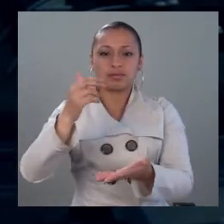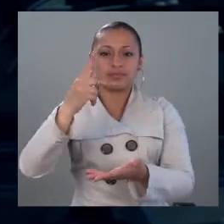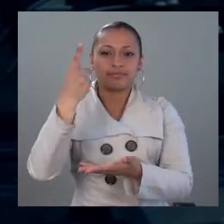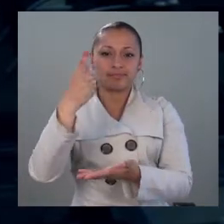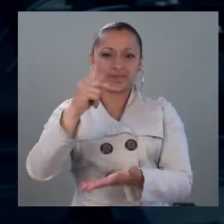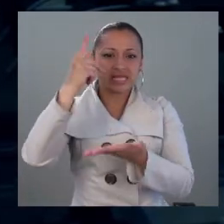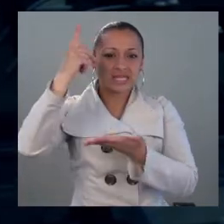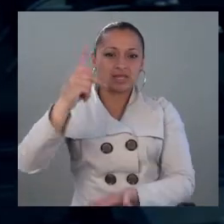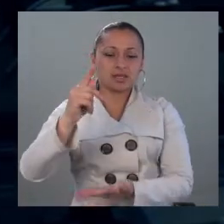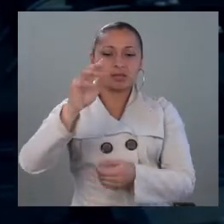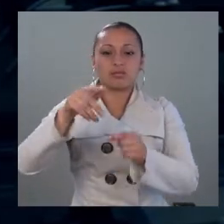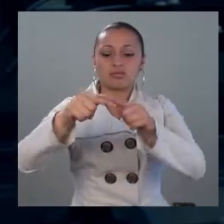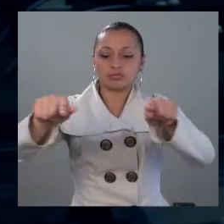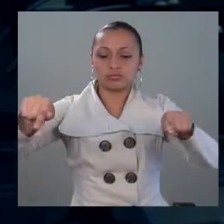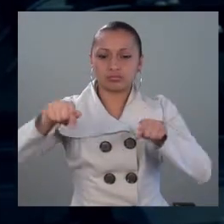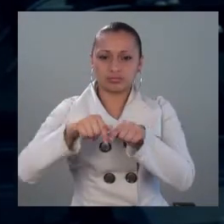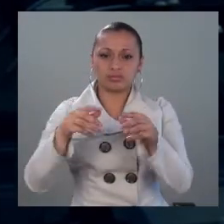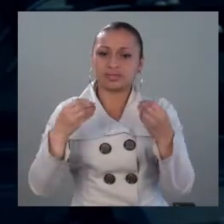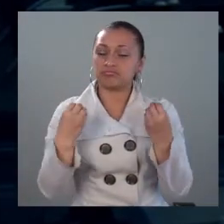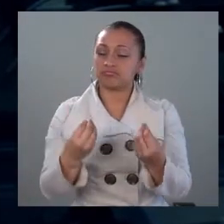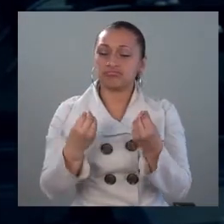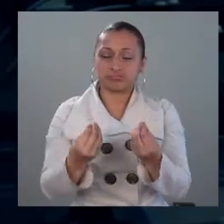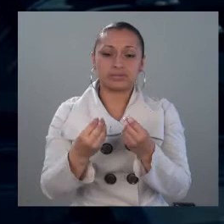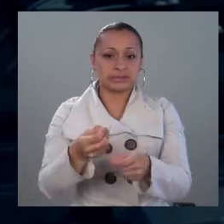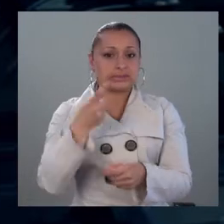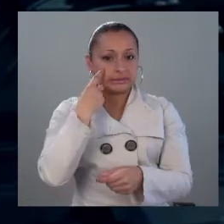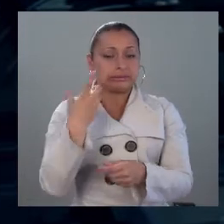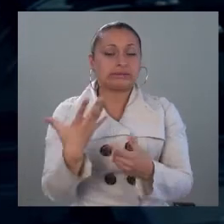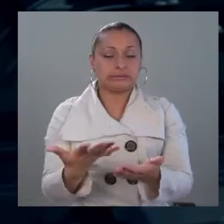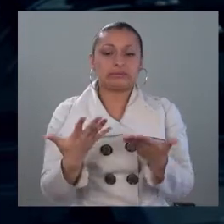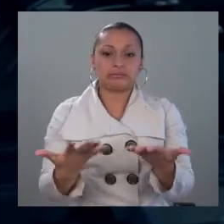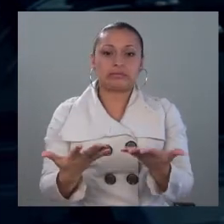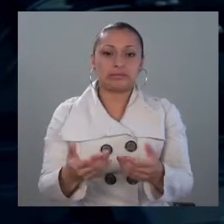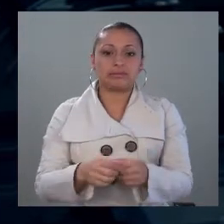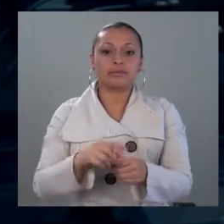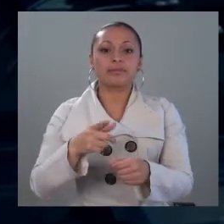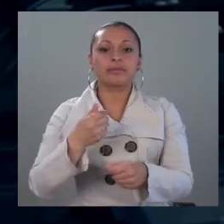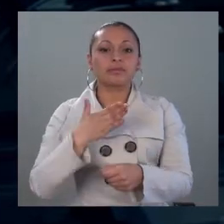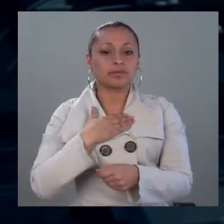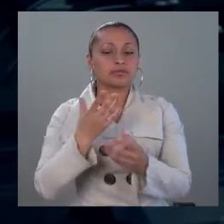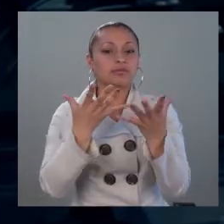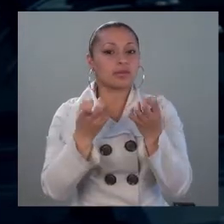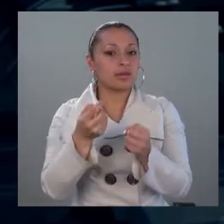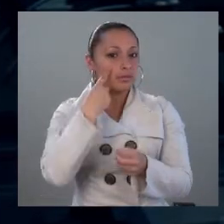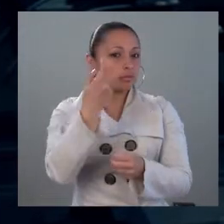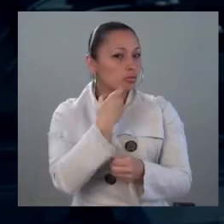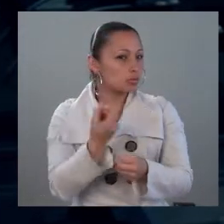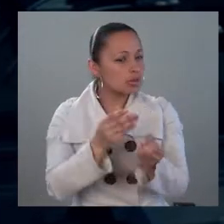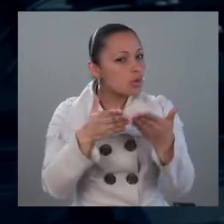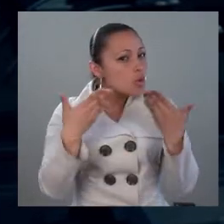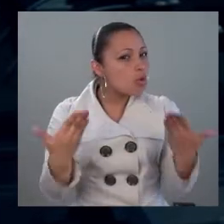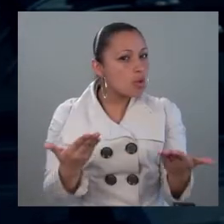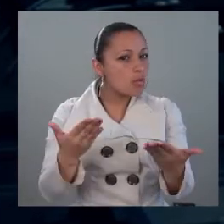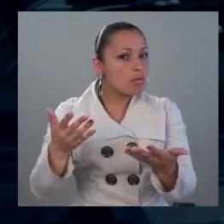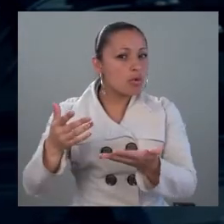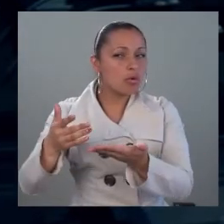2,000 kilogramos por un hectárea. Es un impresionante. Entonces, y queremos